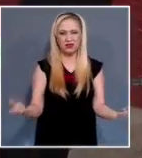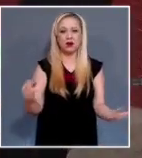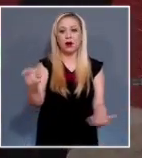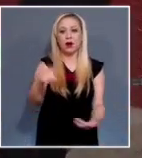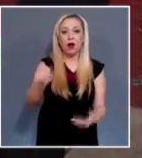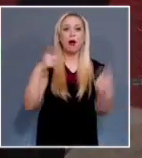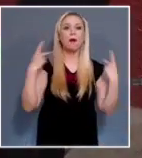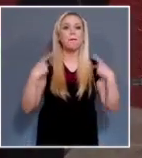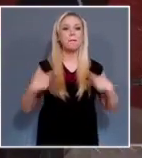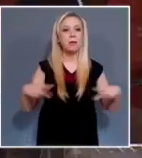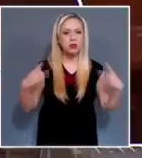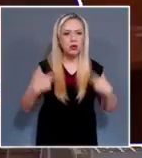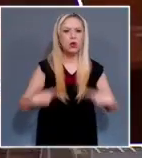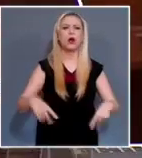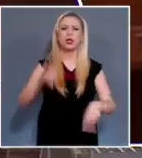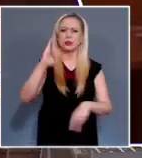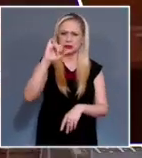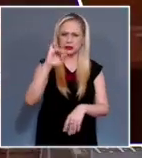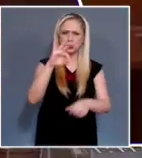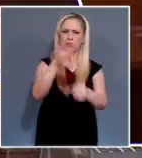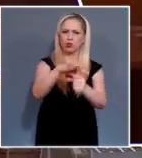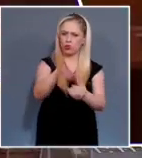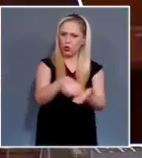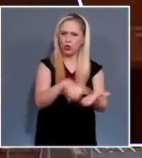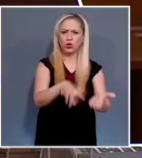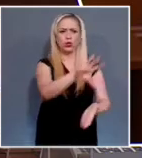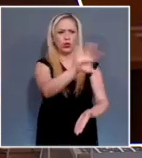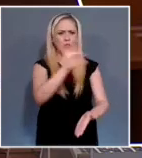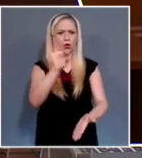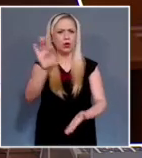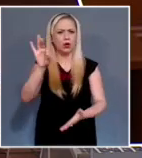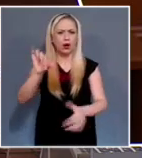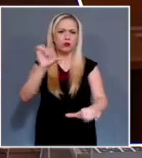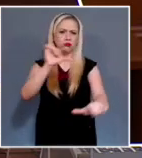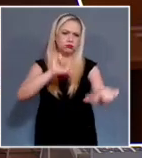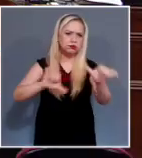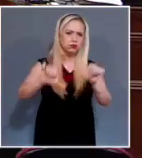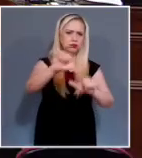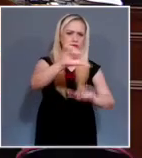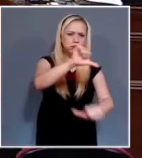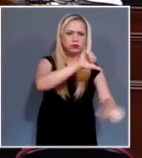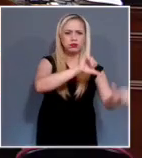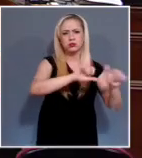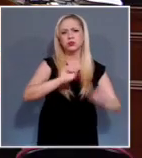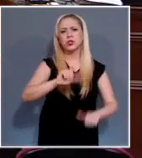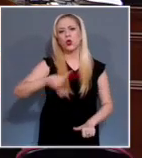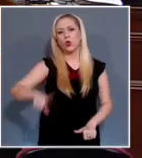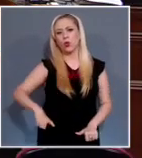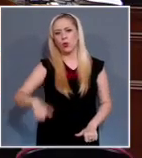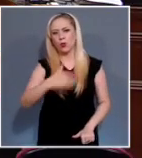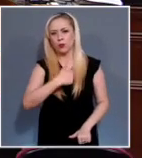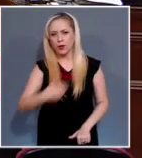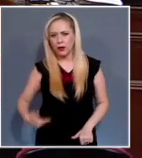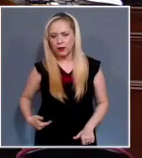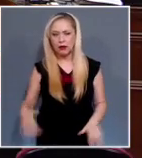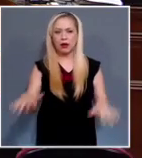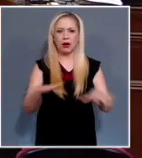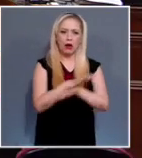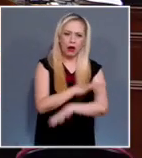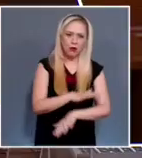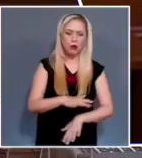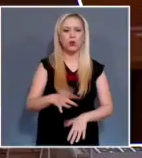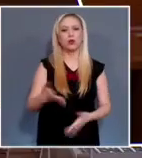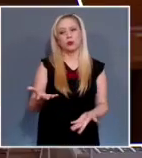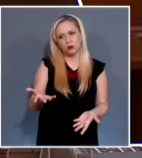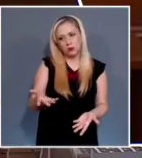la Constitución. Por ello, a pregunta expresa de si es viable que los ministros de la Corte sean electos por